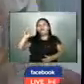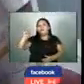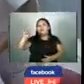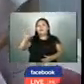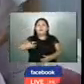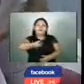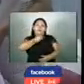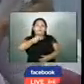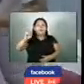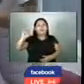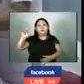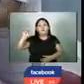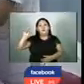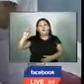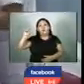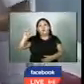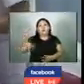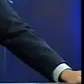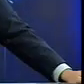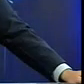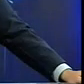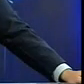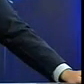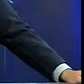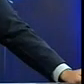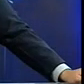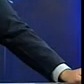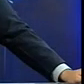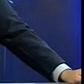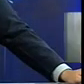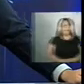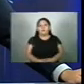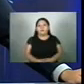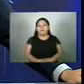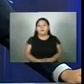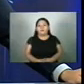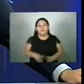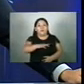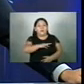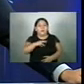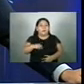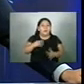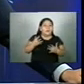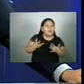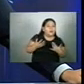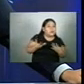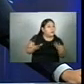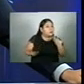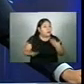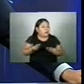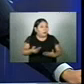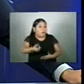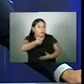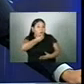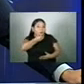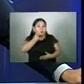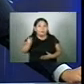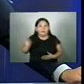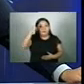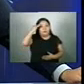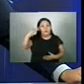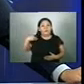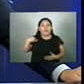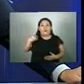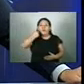Iliana Leiva, Noticiero Hechos. Y una familia salvadoreña espera desesperadamente noticias sobre el paradero de Jimena Ramírez,